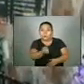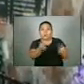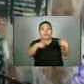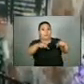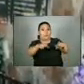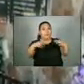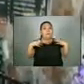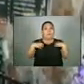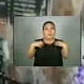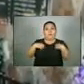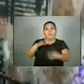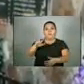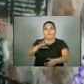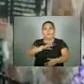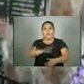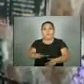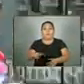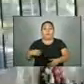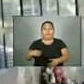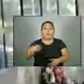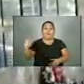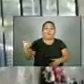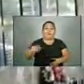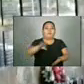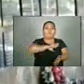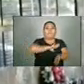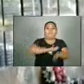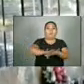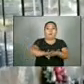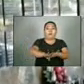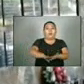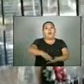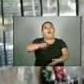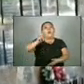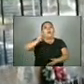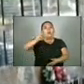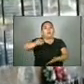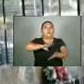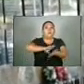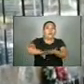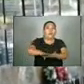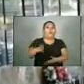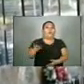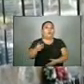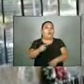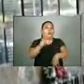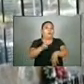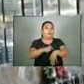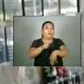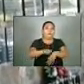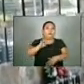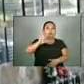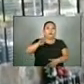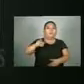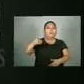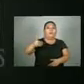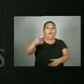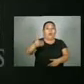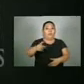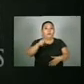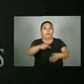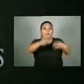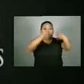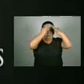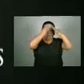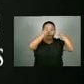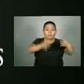familiares de las víctimas, cuyo pago debía realizarse en cuotas anuales equivalentes al periodo de cinco años. Bajo esta